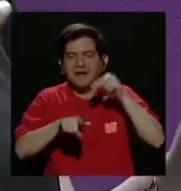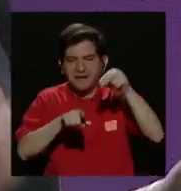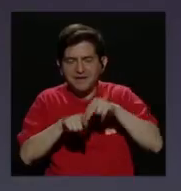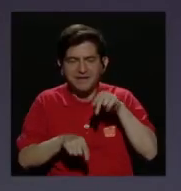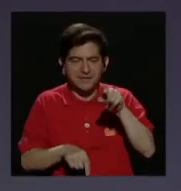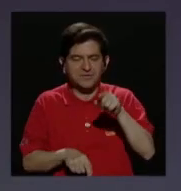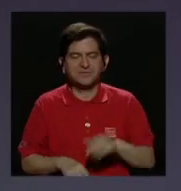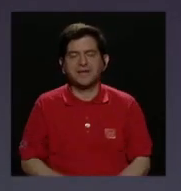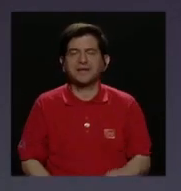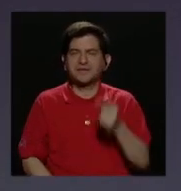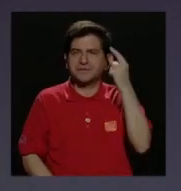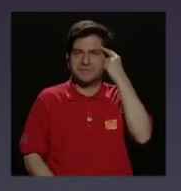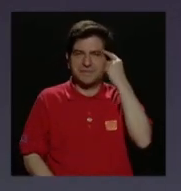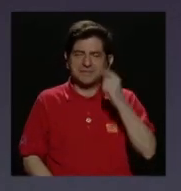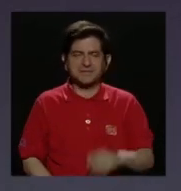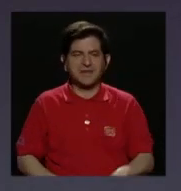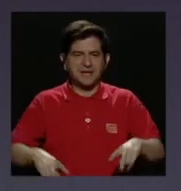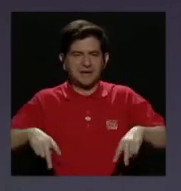ellos pensaban para mí.